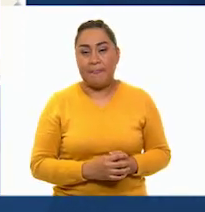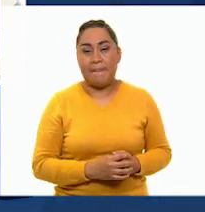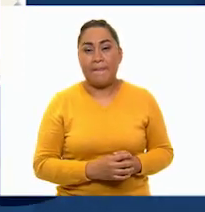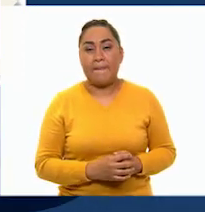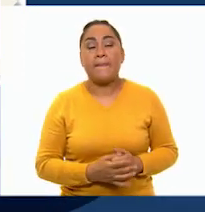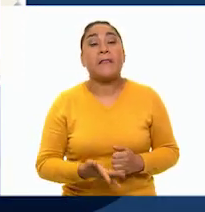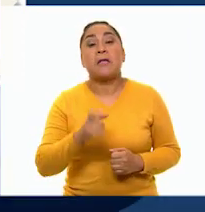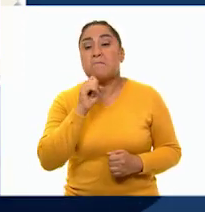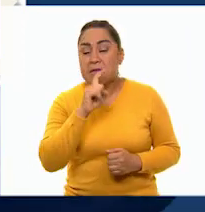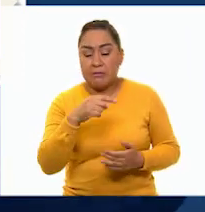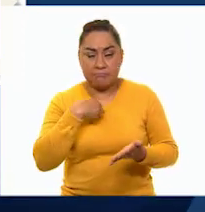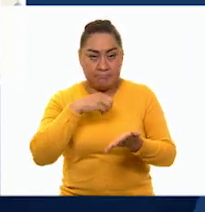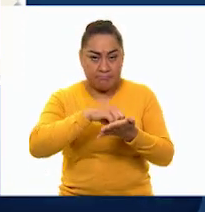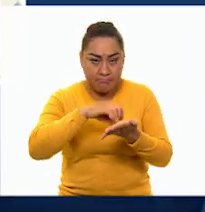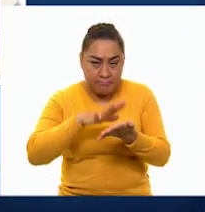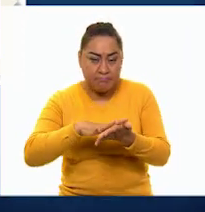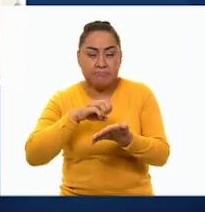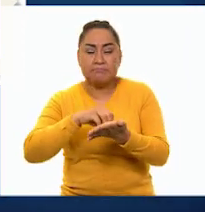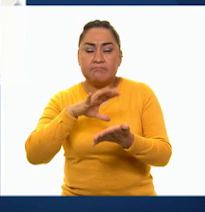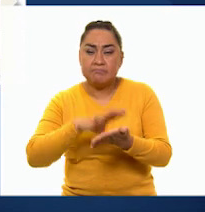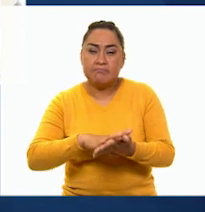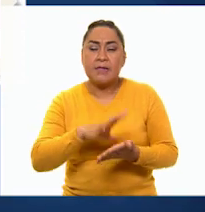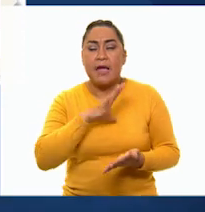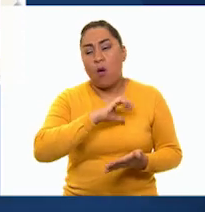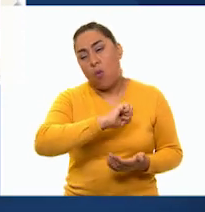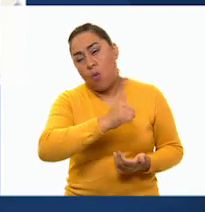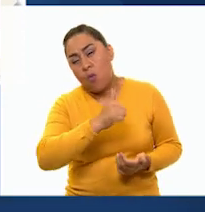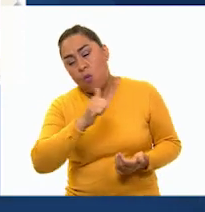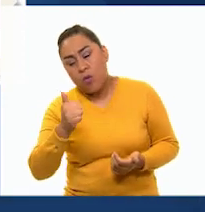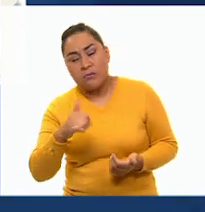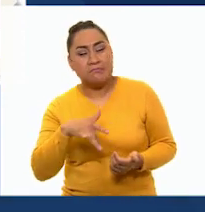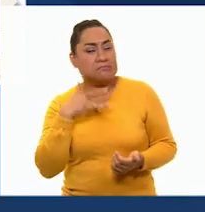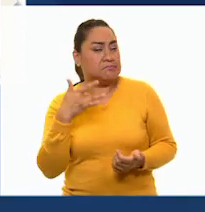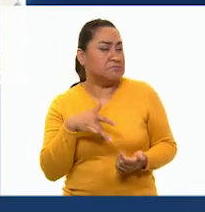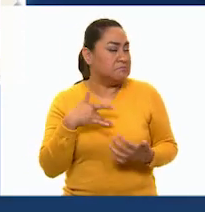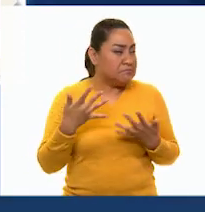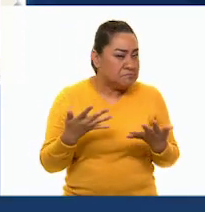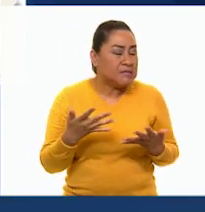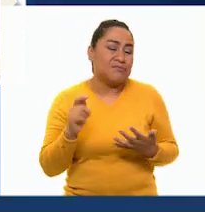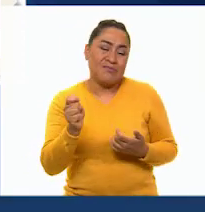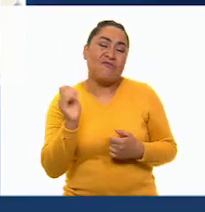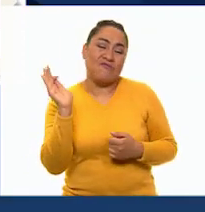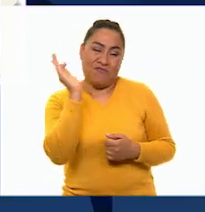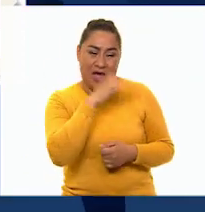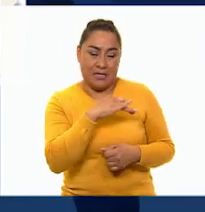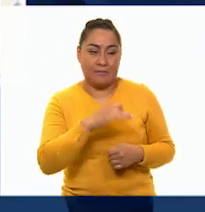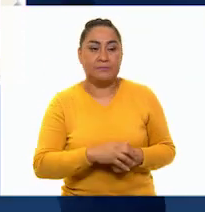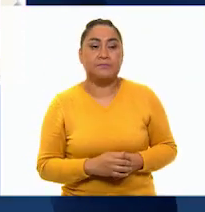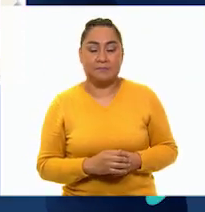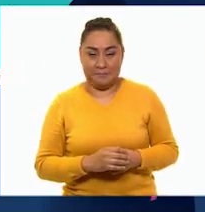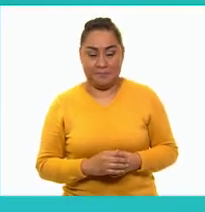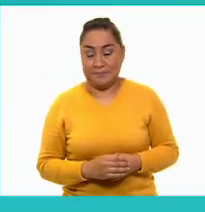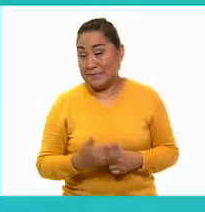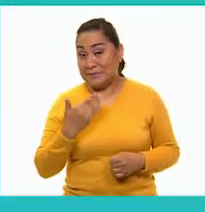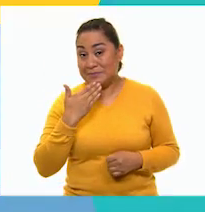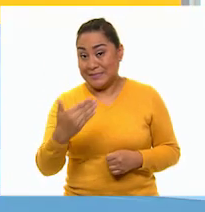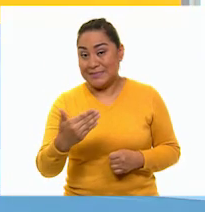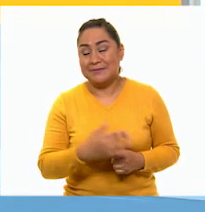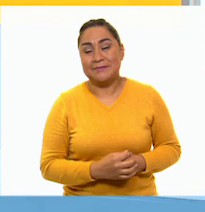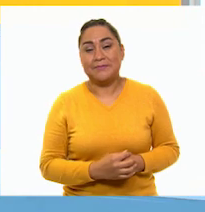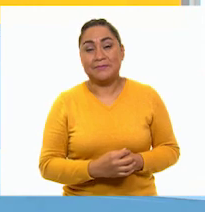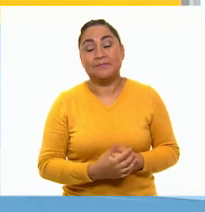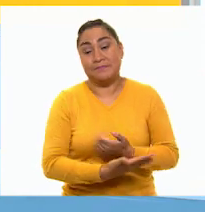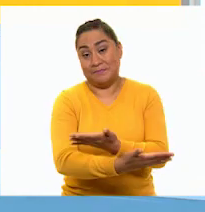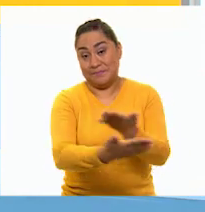Maestra, también anoté algunos argumentos para otras afirmaciones que considero que son falsas. Muy bien, María. Alumnas